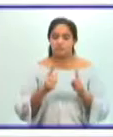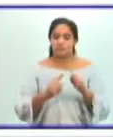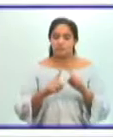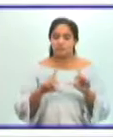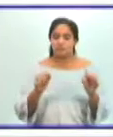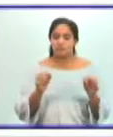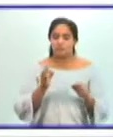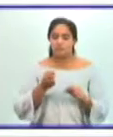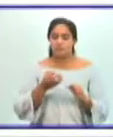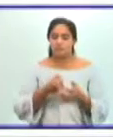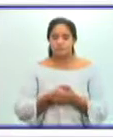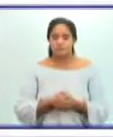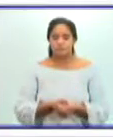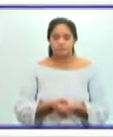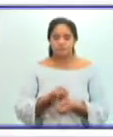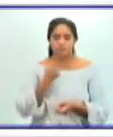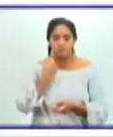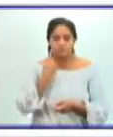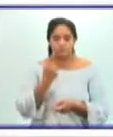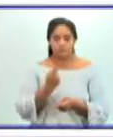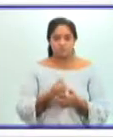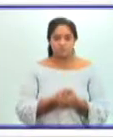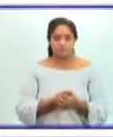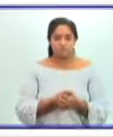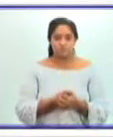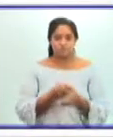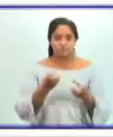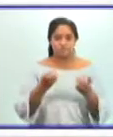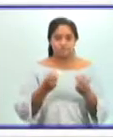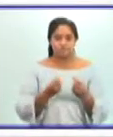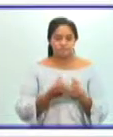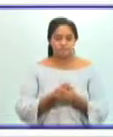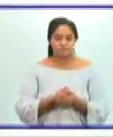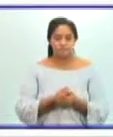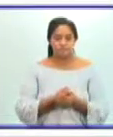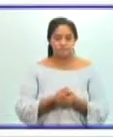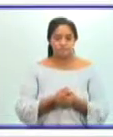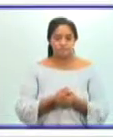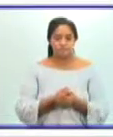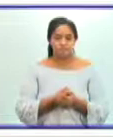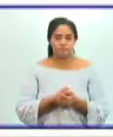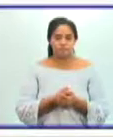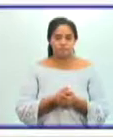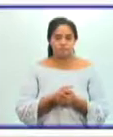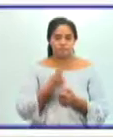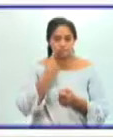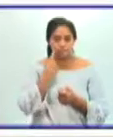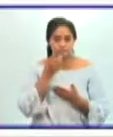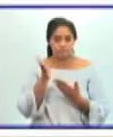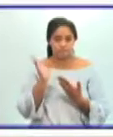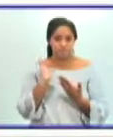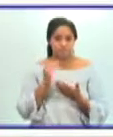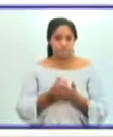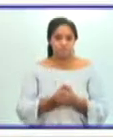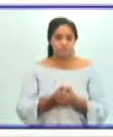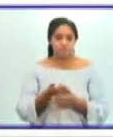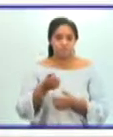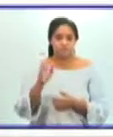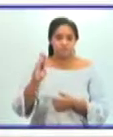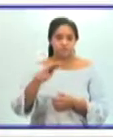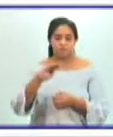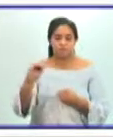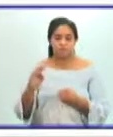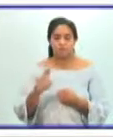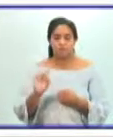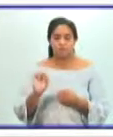las transversales. Verifica que tu proporción coincida con la que te estamos mostrando. AB es ABC,